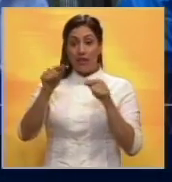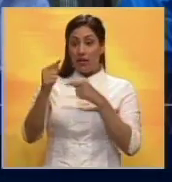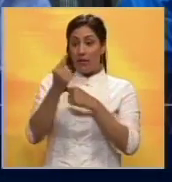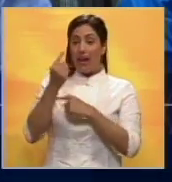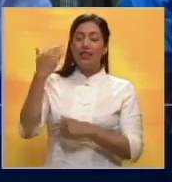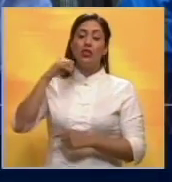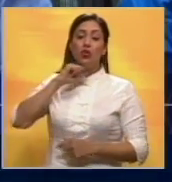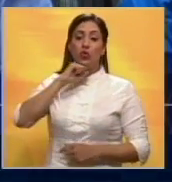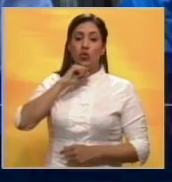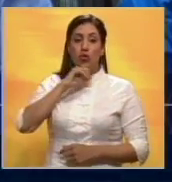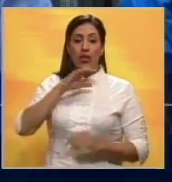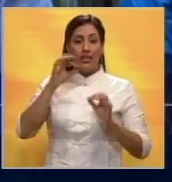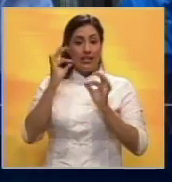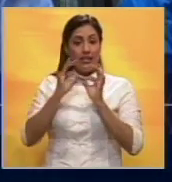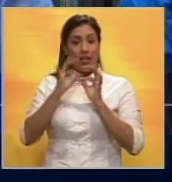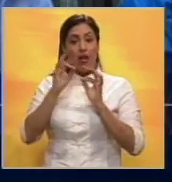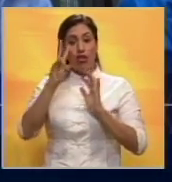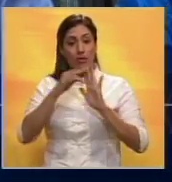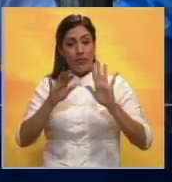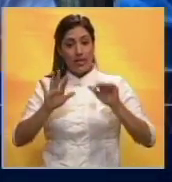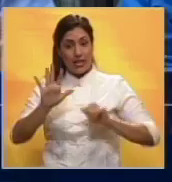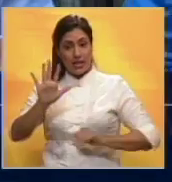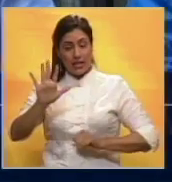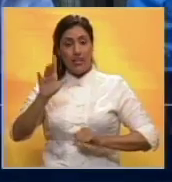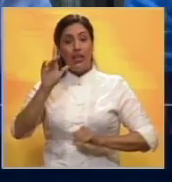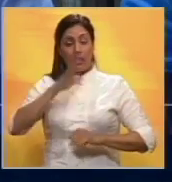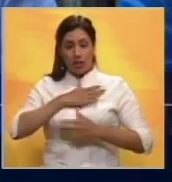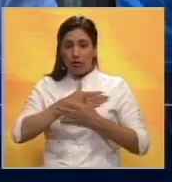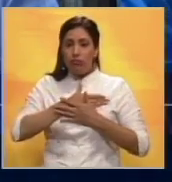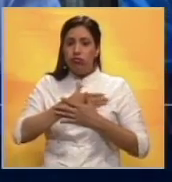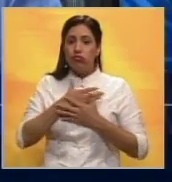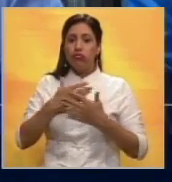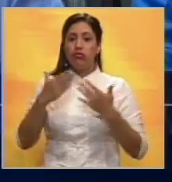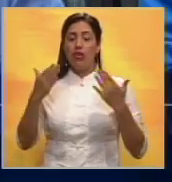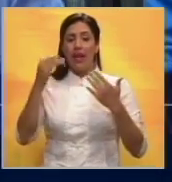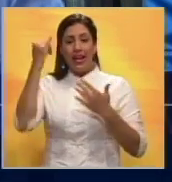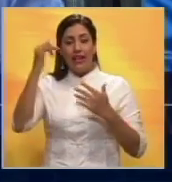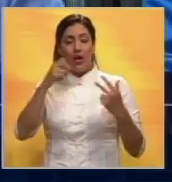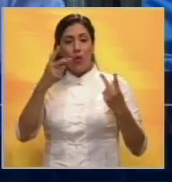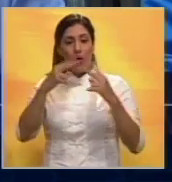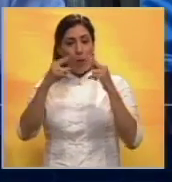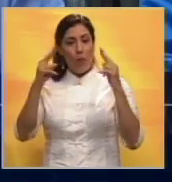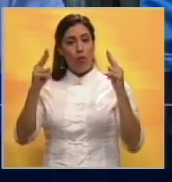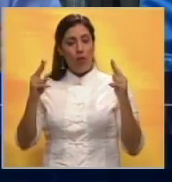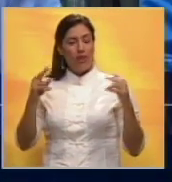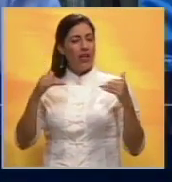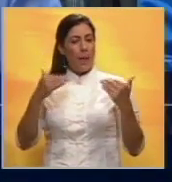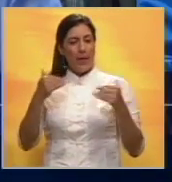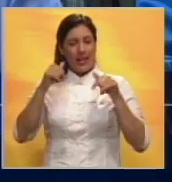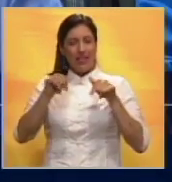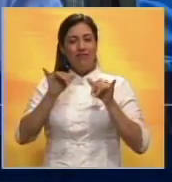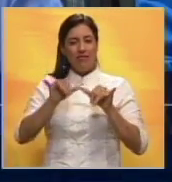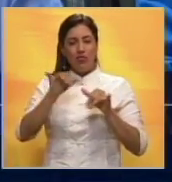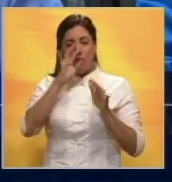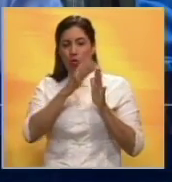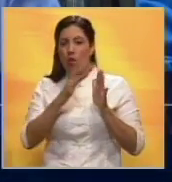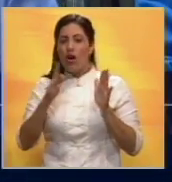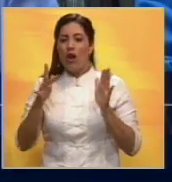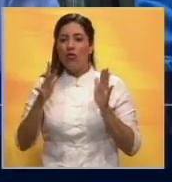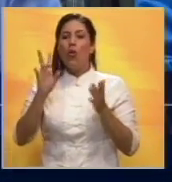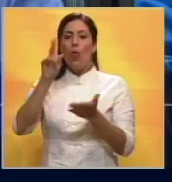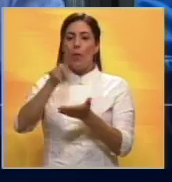en una ocasión en septiembre del 2015 se la brindó a la iniciativa de Puente para que este mismo año